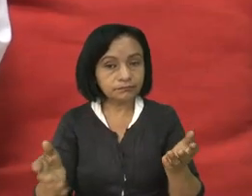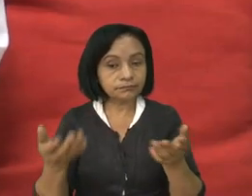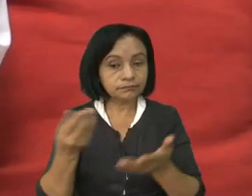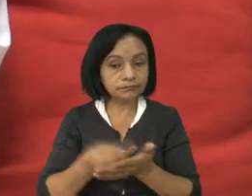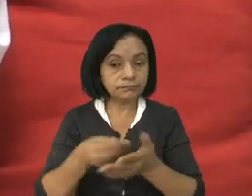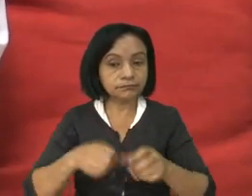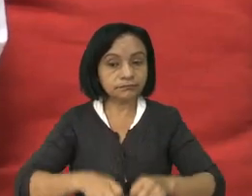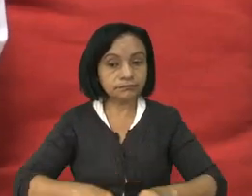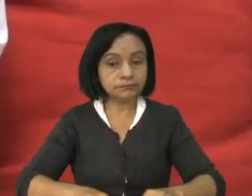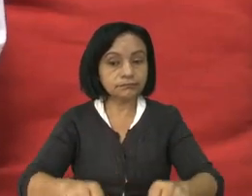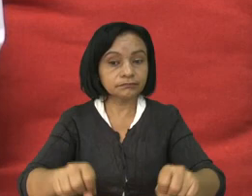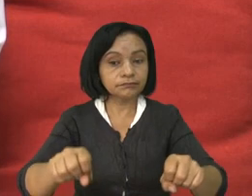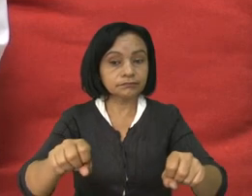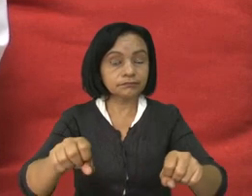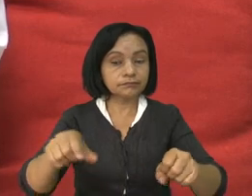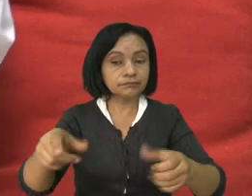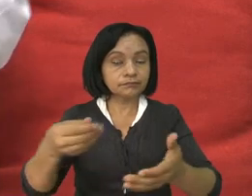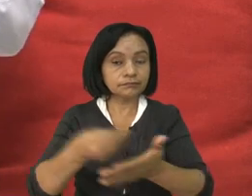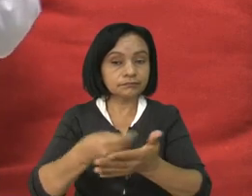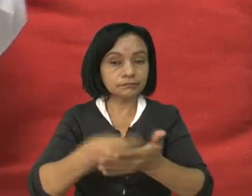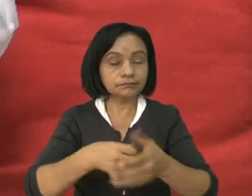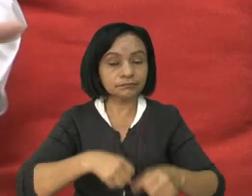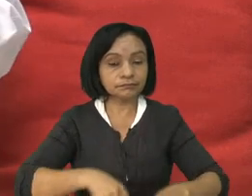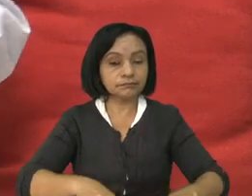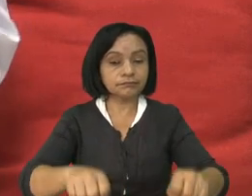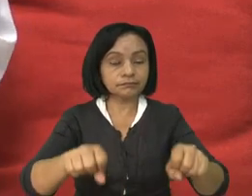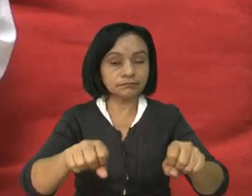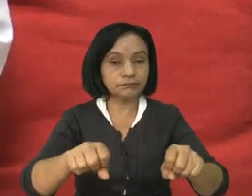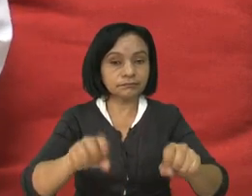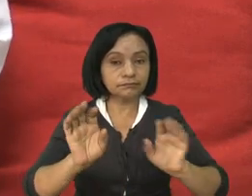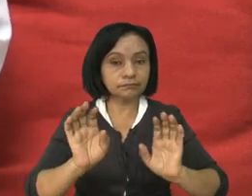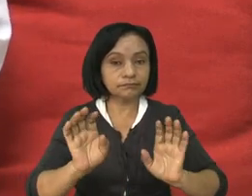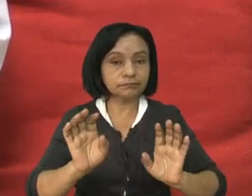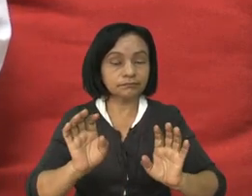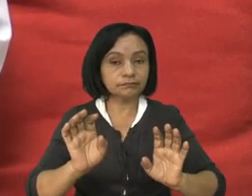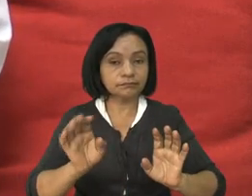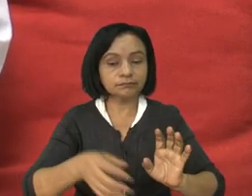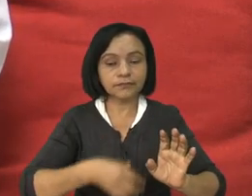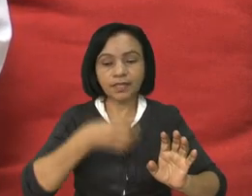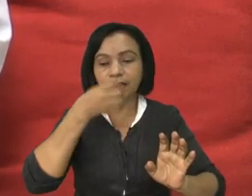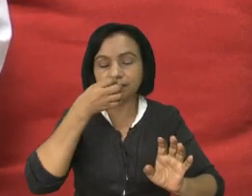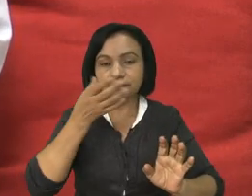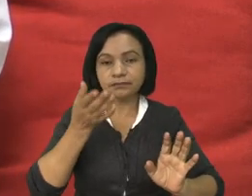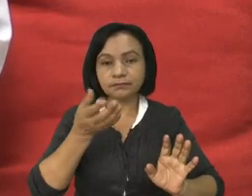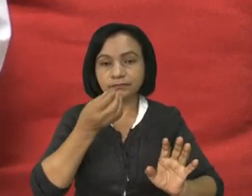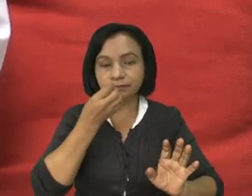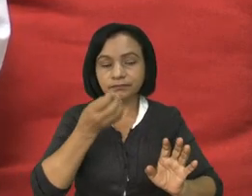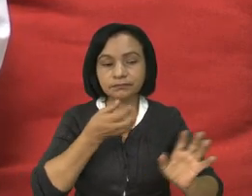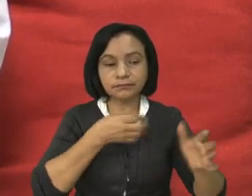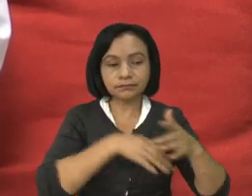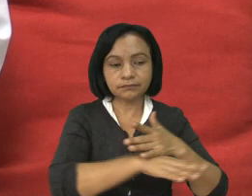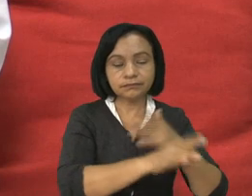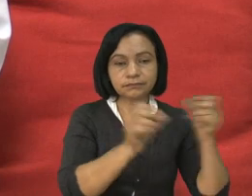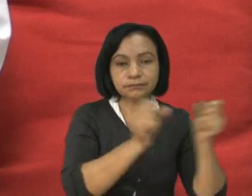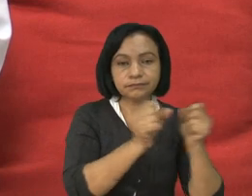súperes. Muchas veces nosotros compramos en los súperes e inmediatamente lo introducimos a nuestra refrigeradora